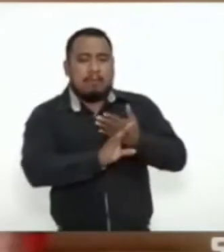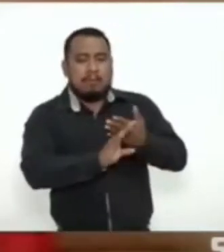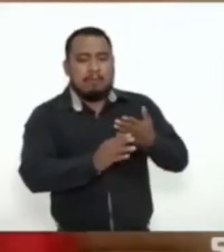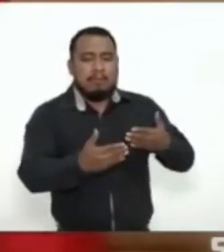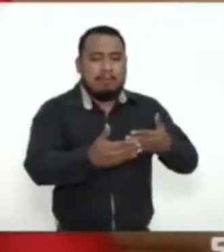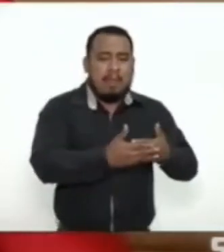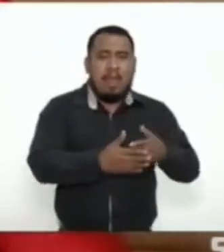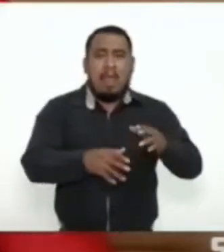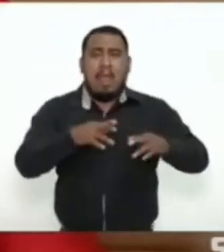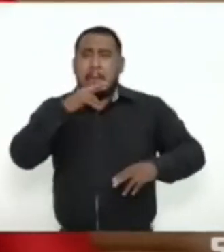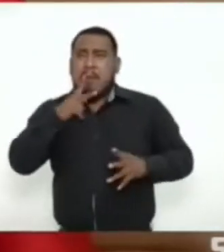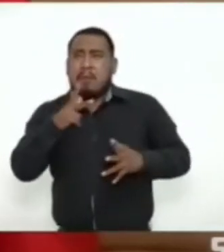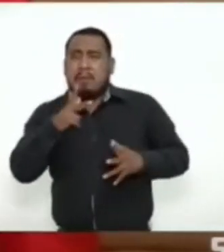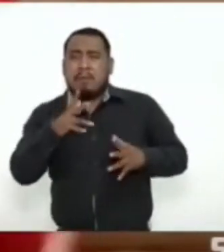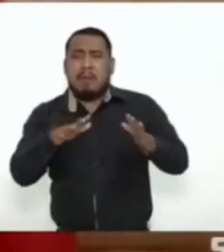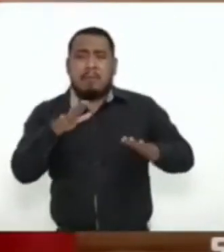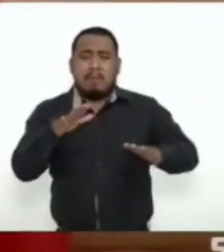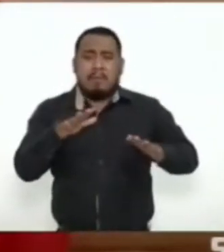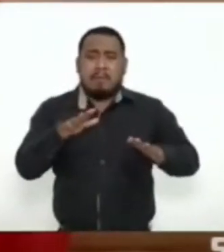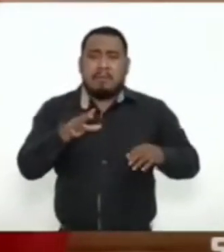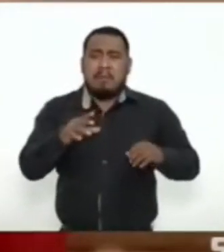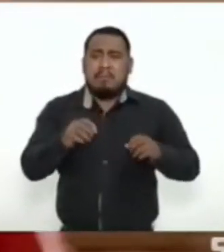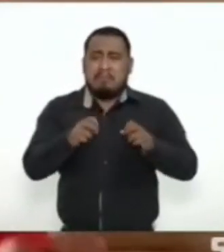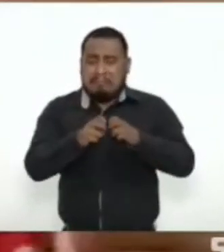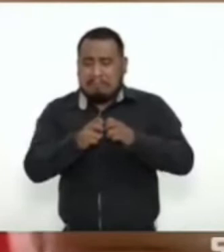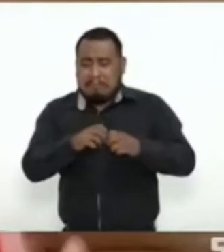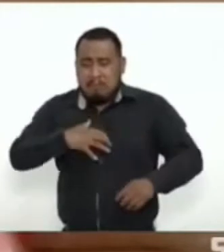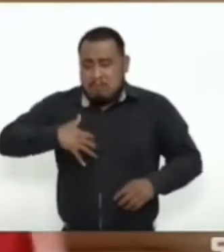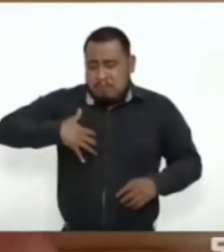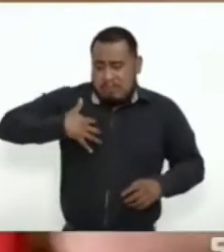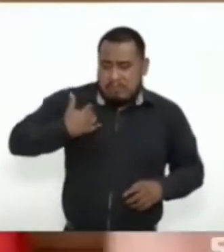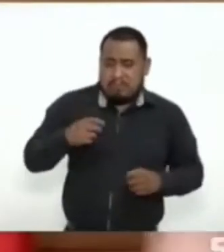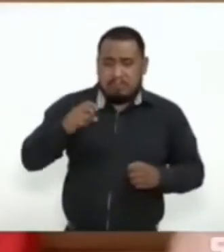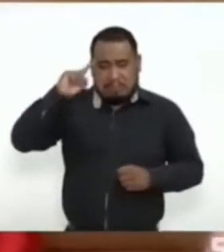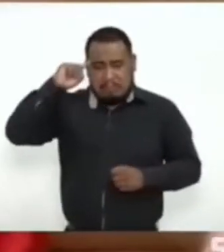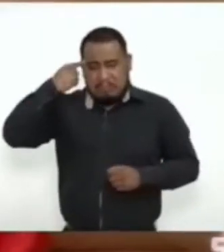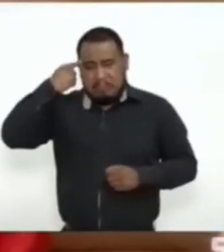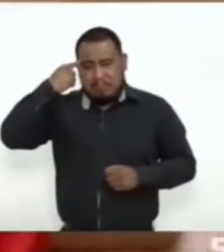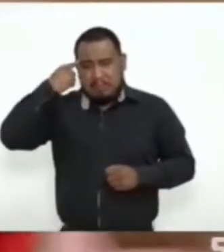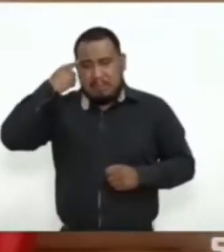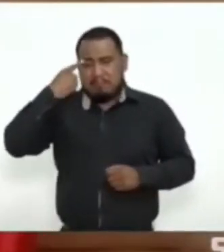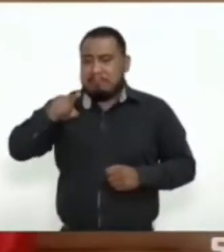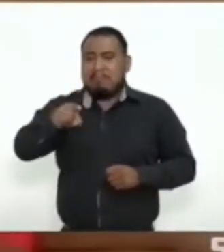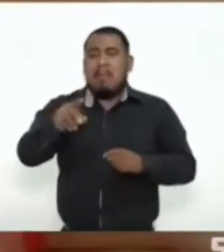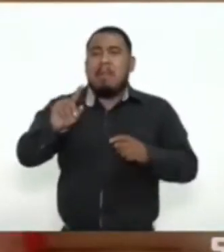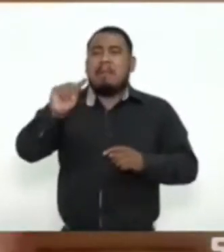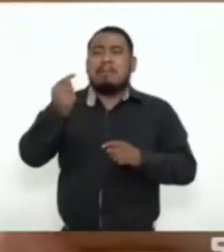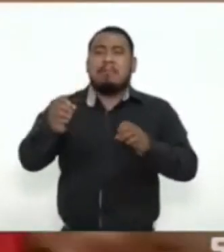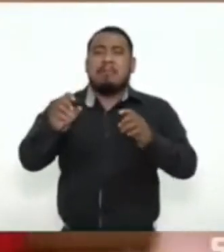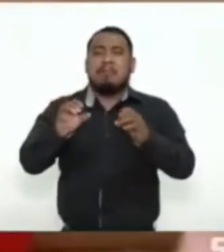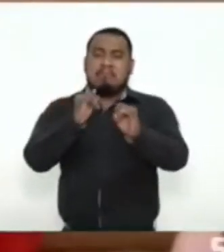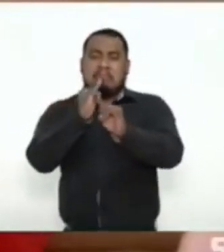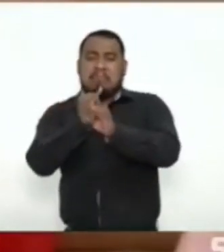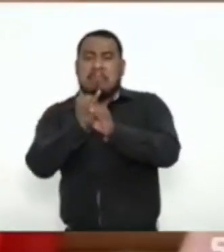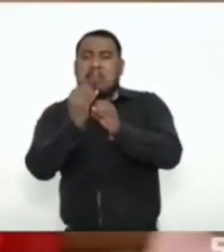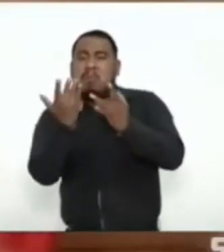mejor toda esta frustración y enojo que sentimos a la hora de pelearnos con la tecnología, porque el